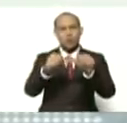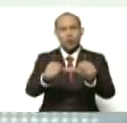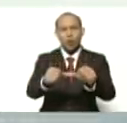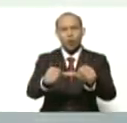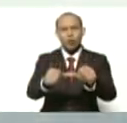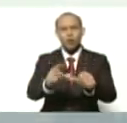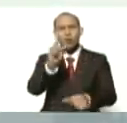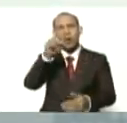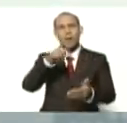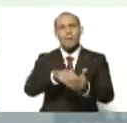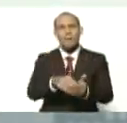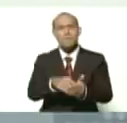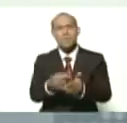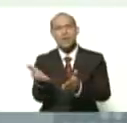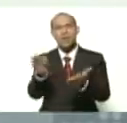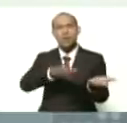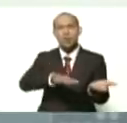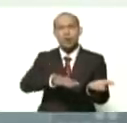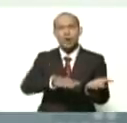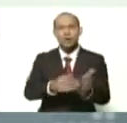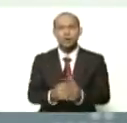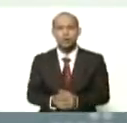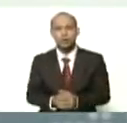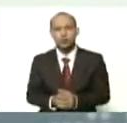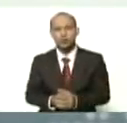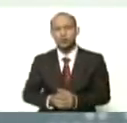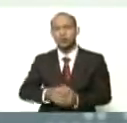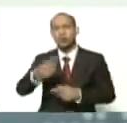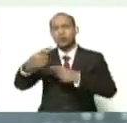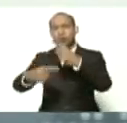de 1000 muertos por día